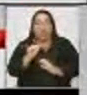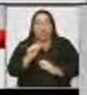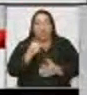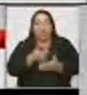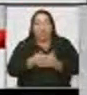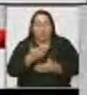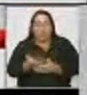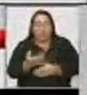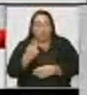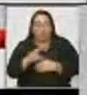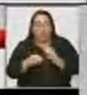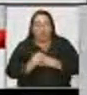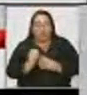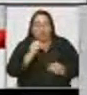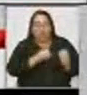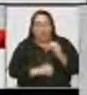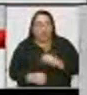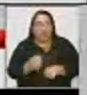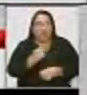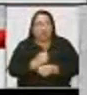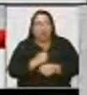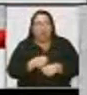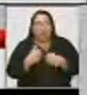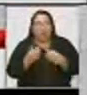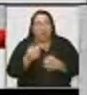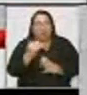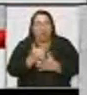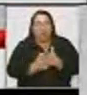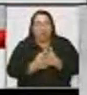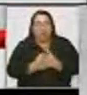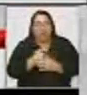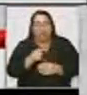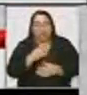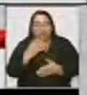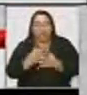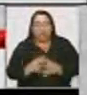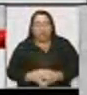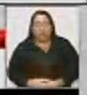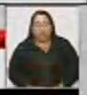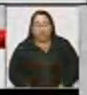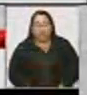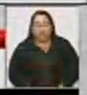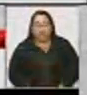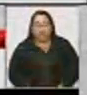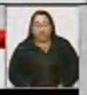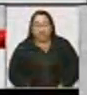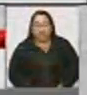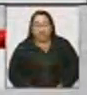ruta propuesta para implementar medidas que vayan reduciendo estas brechas.